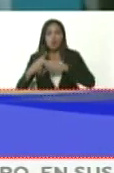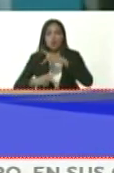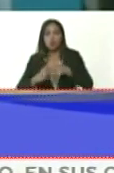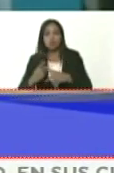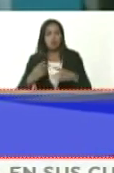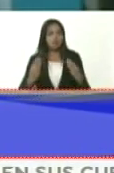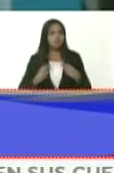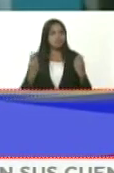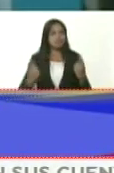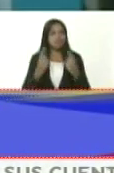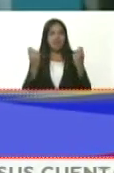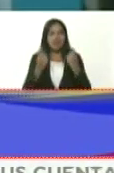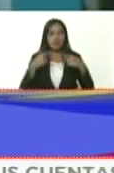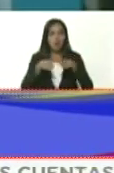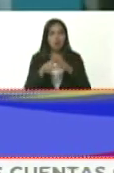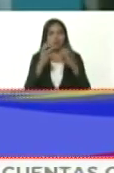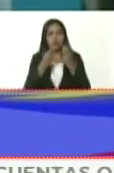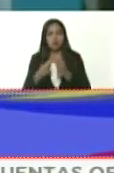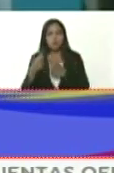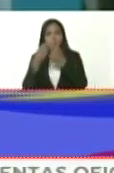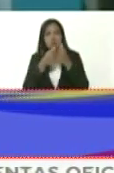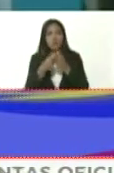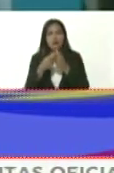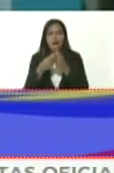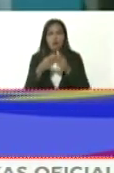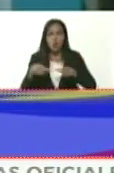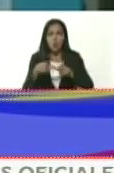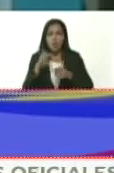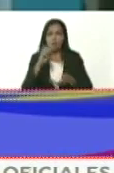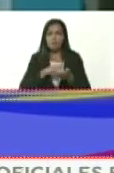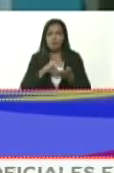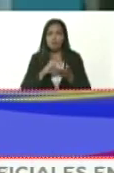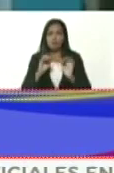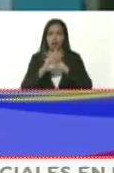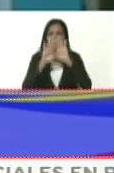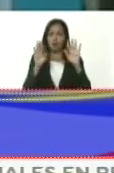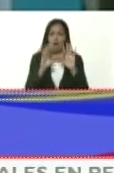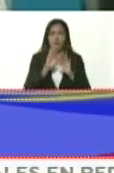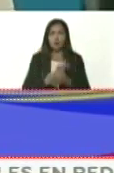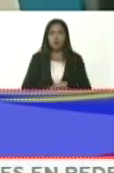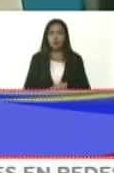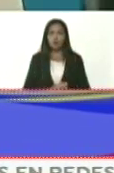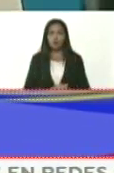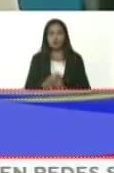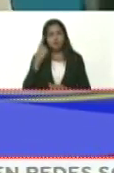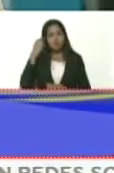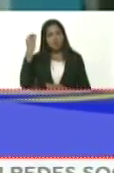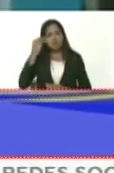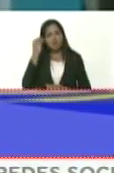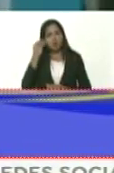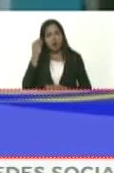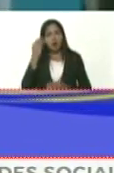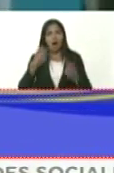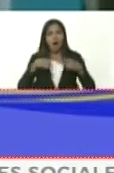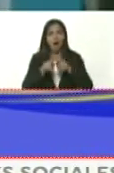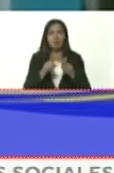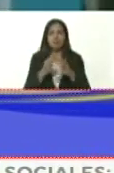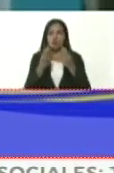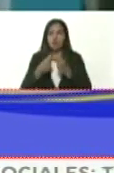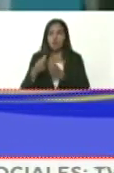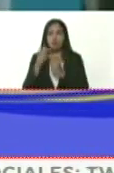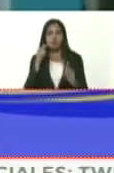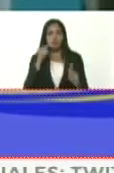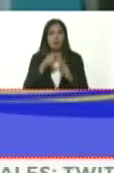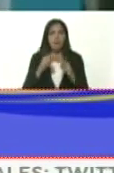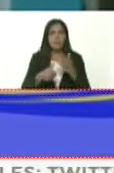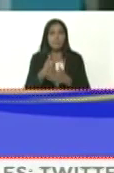productivas, vitales de la economía en los valles del Tuy. Ah, Héctor, Fue un concepto que tuvo del desarrollo económico adelantado